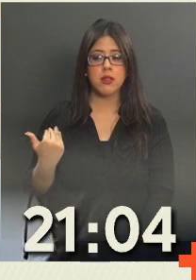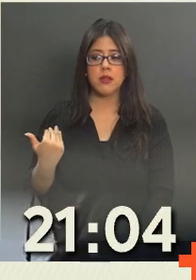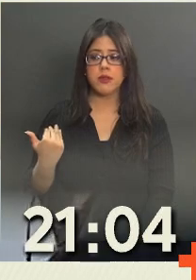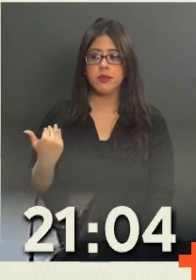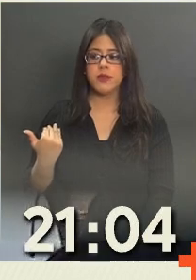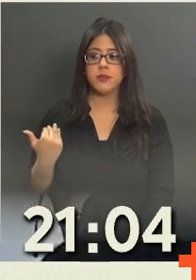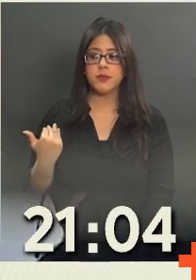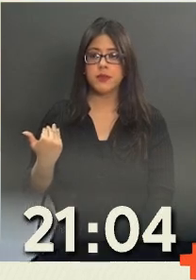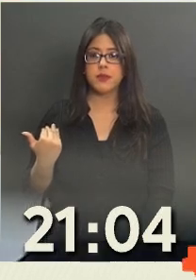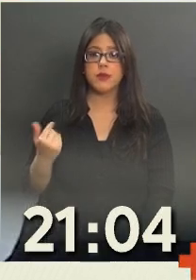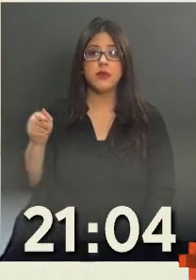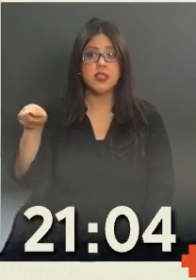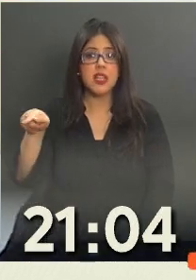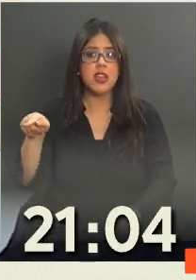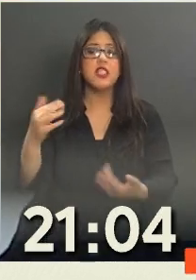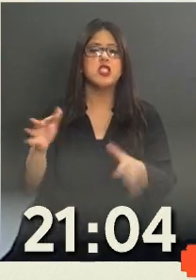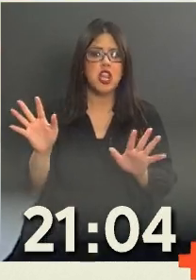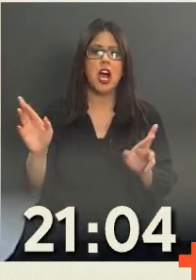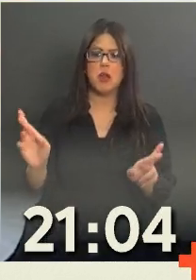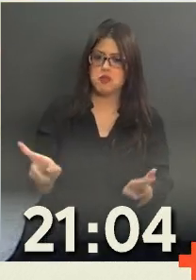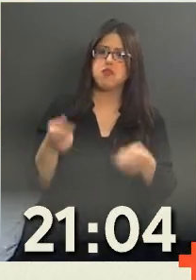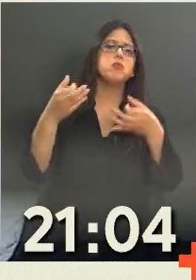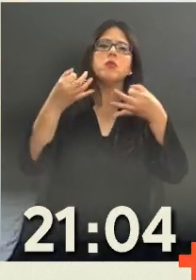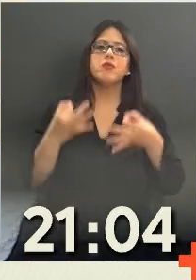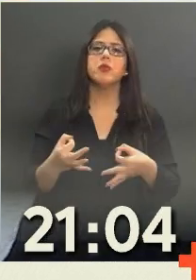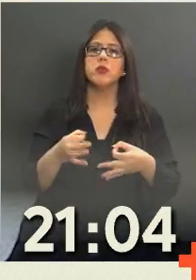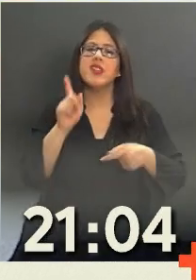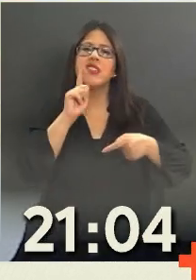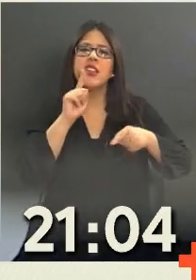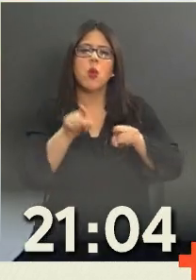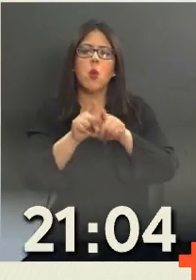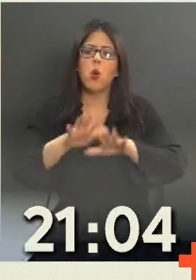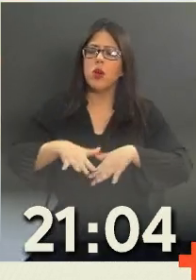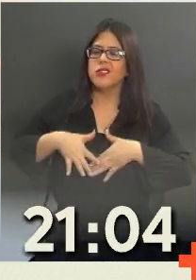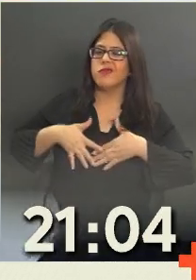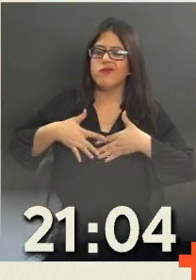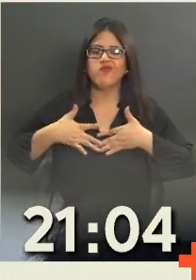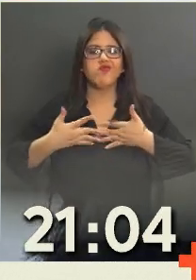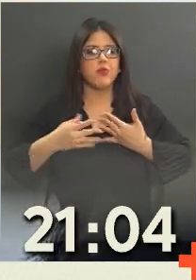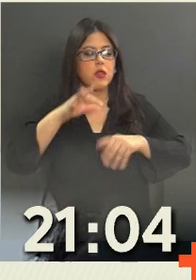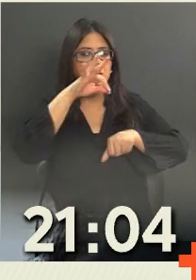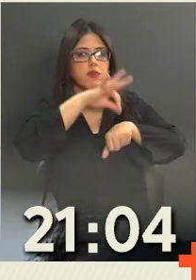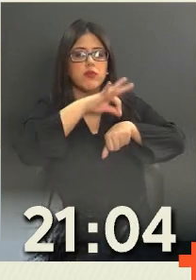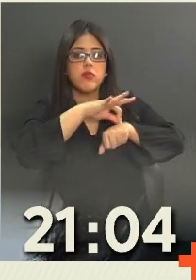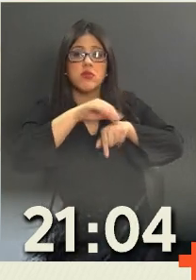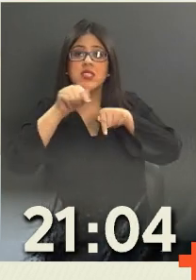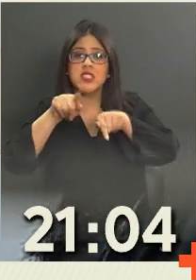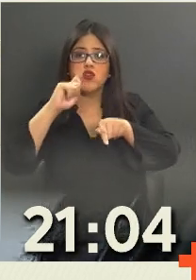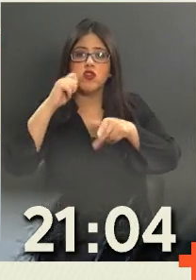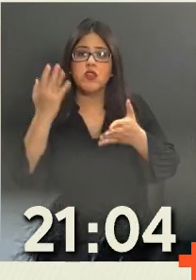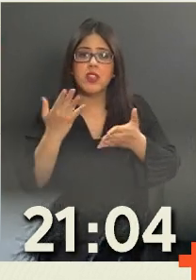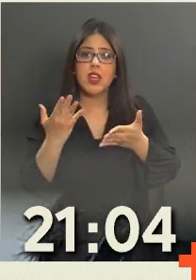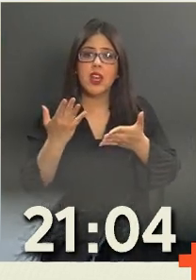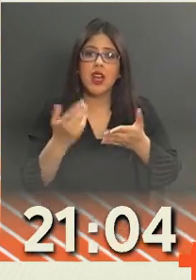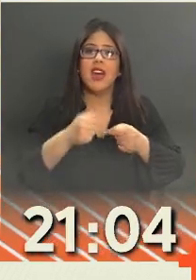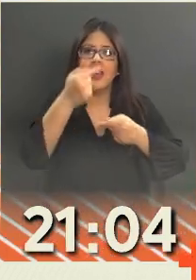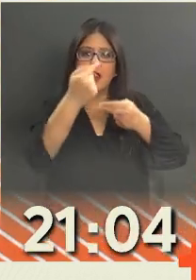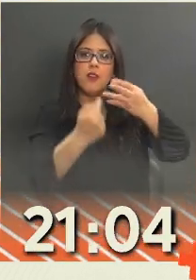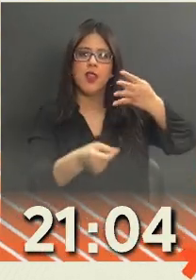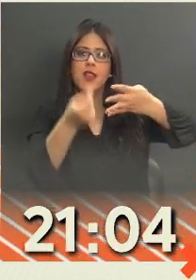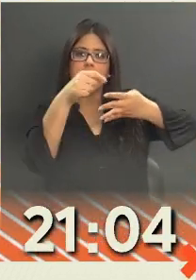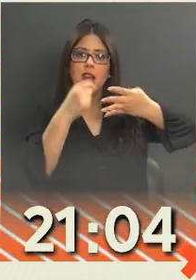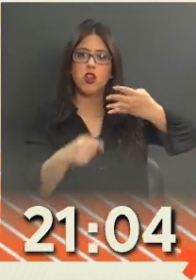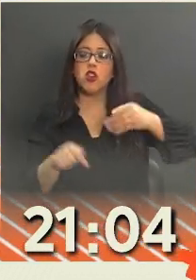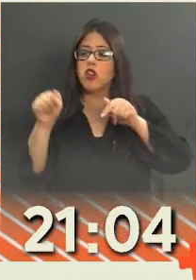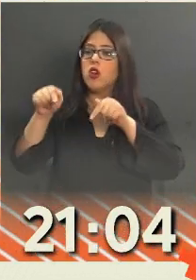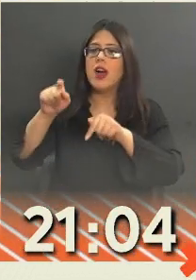de las cuales se ha curado. Él mantiene una serie de síntomas y esos síntomas lo que ha provocado son distintos diagnósticos. Una